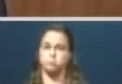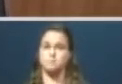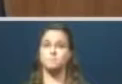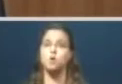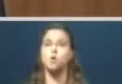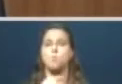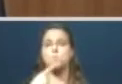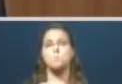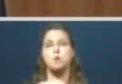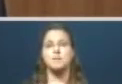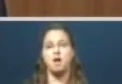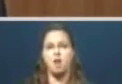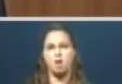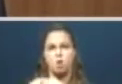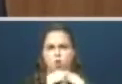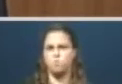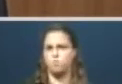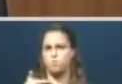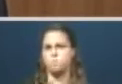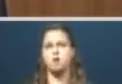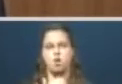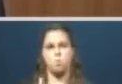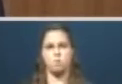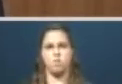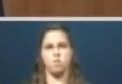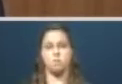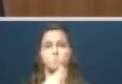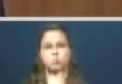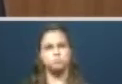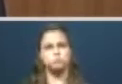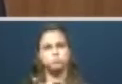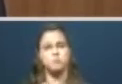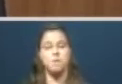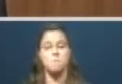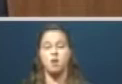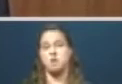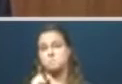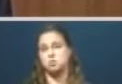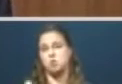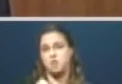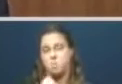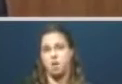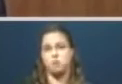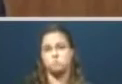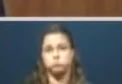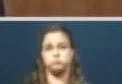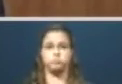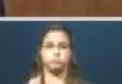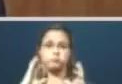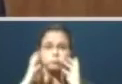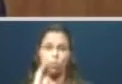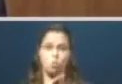política agraria común sigue siendo trascendental para nuestra comunidad debido a su peso en las rentas de agricultores y ganaderos un 30% entre